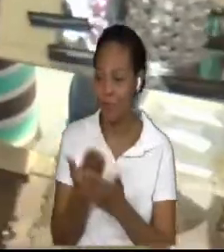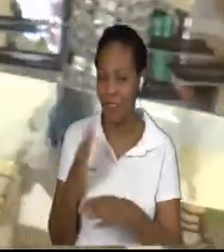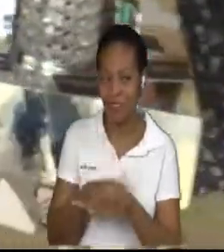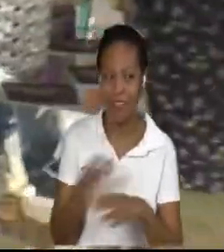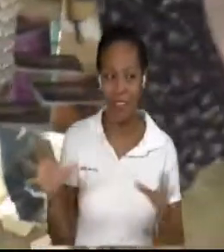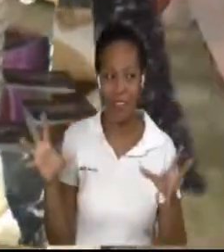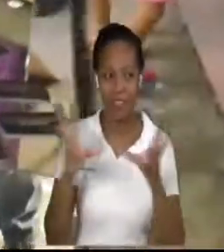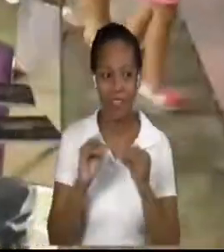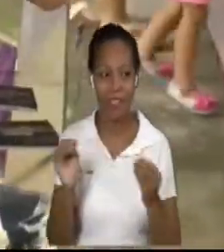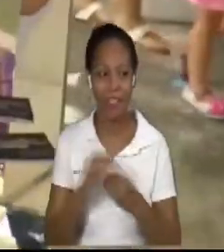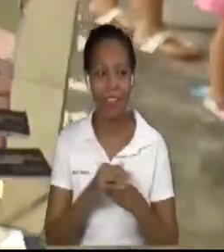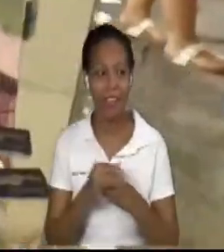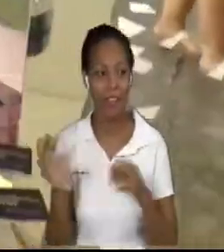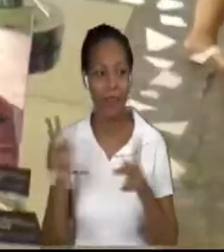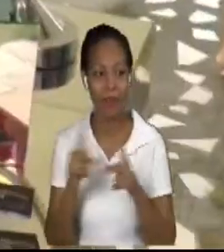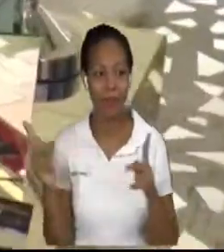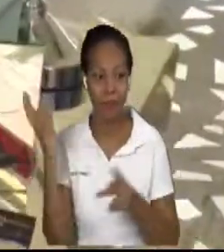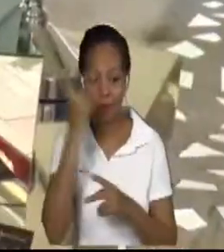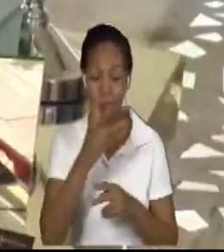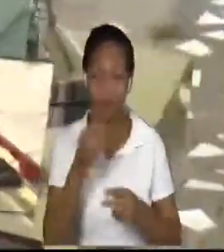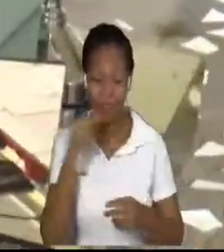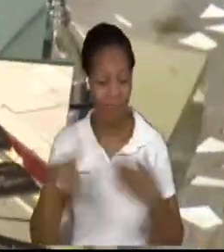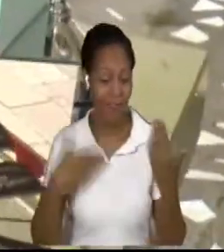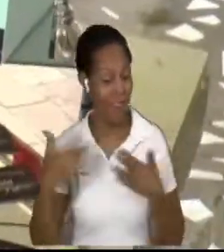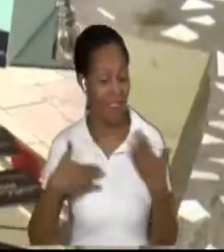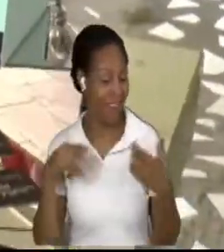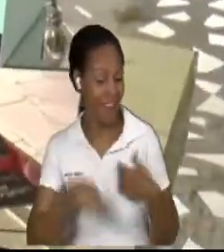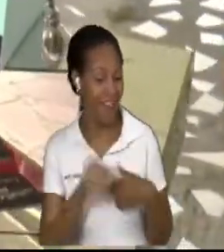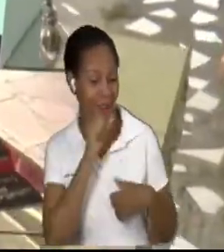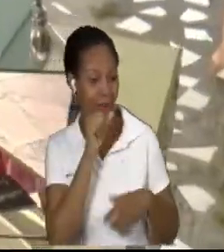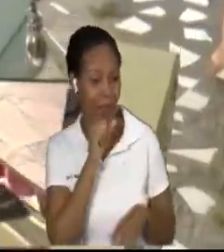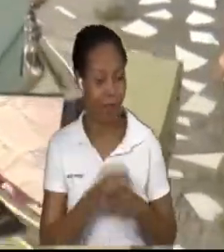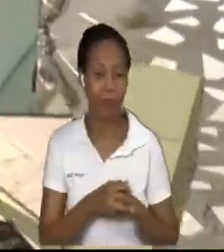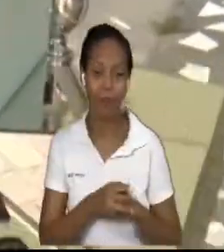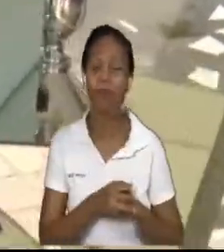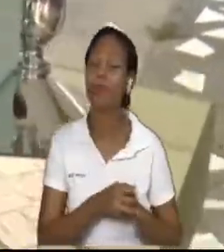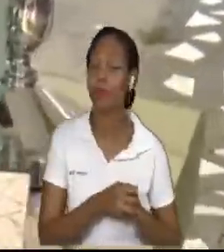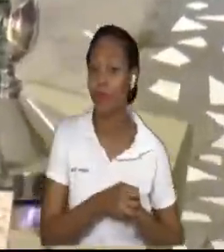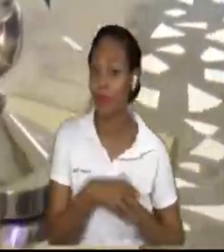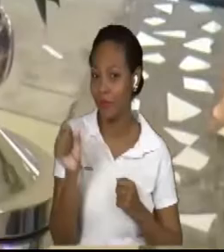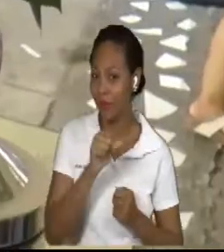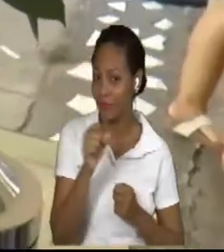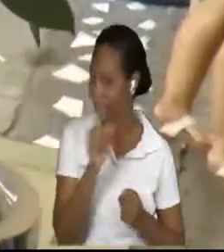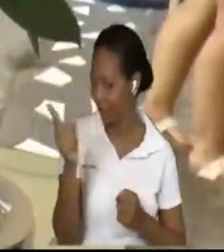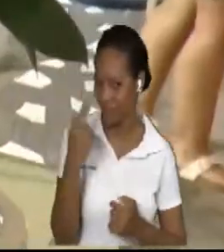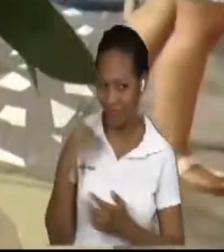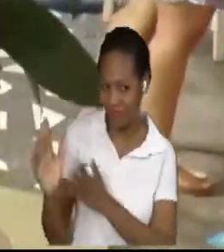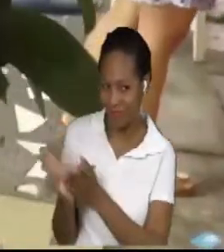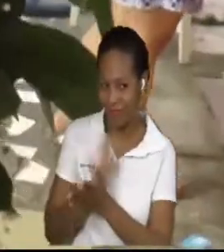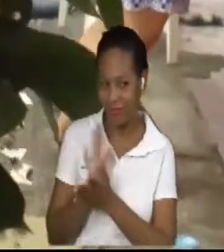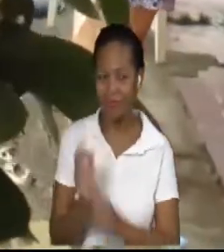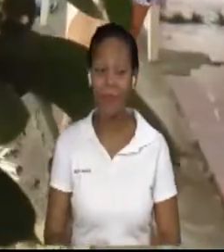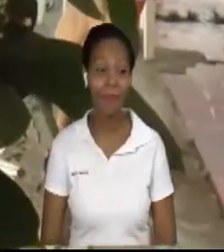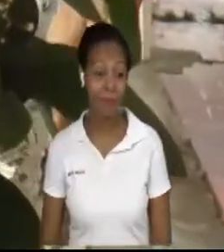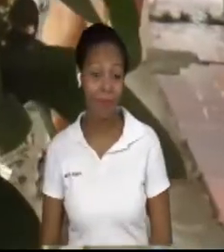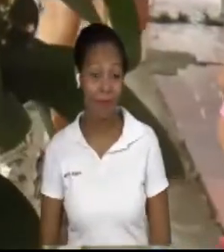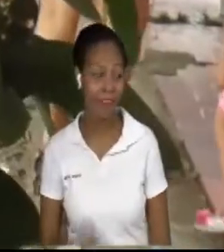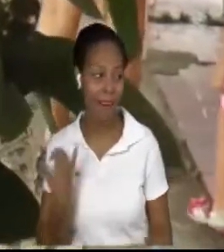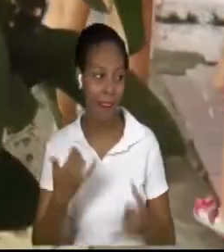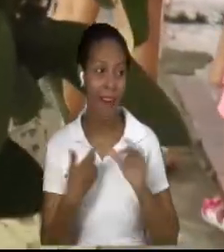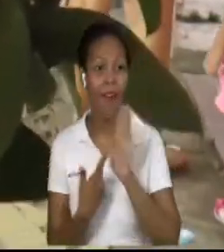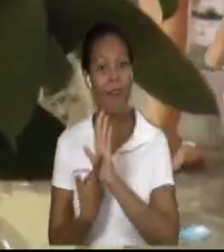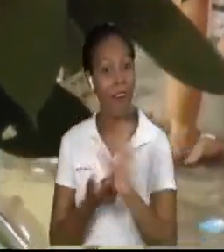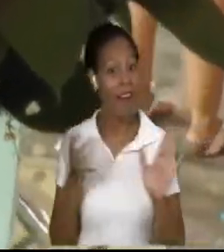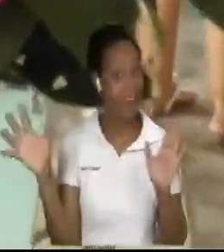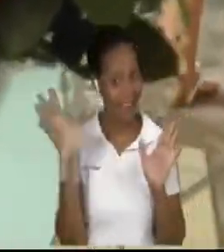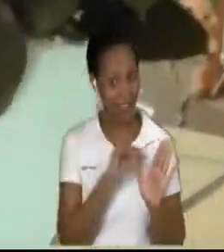toda la gente bella y alegre de aquí de Barranca Bermeja. Y como lo acabas de decir tú, pues sí, aquí enseñándoles, llevándoles a